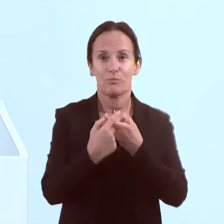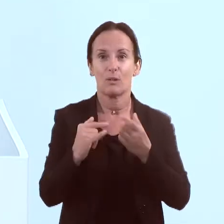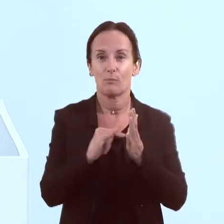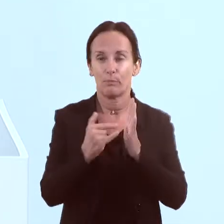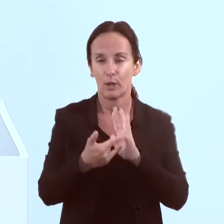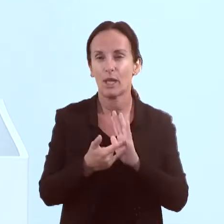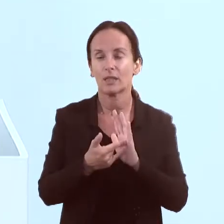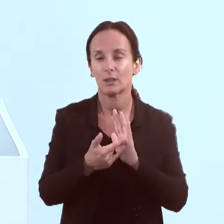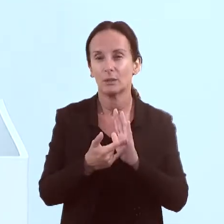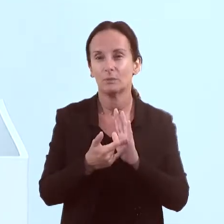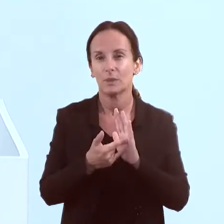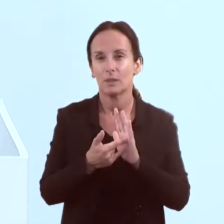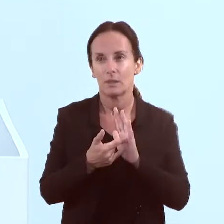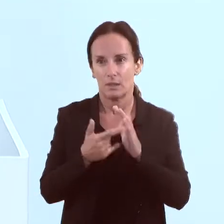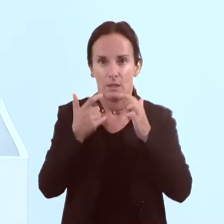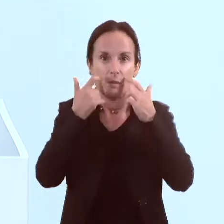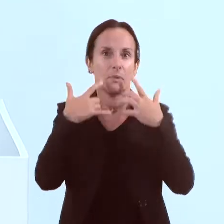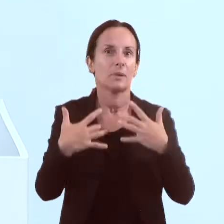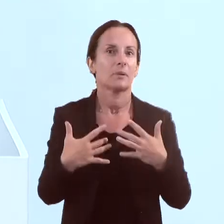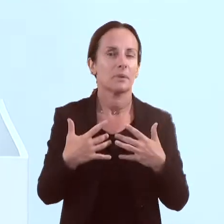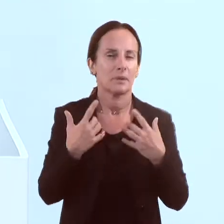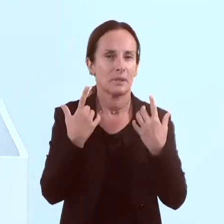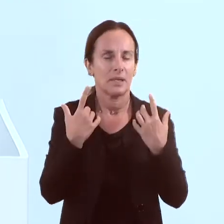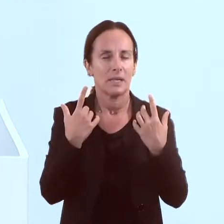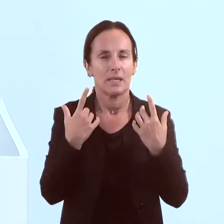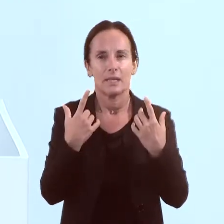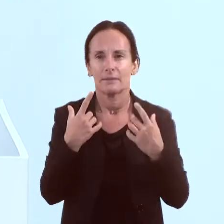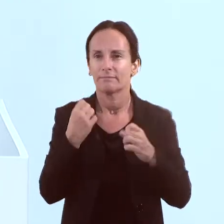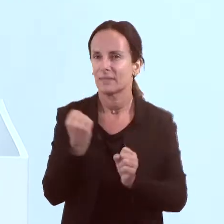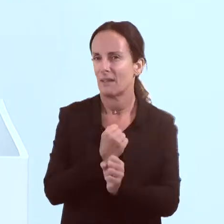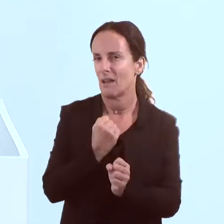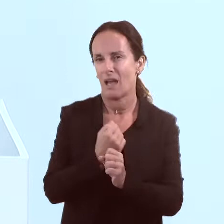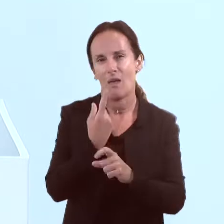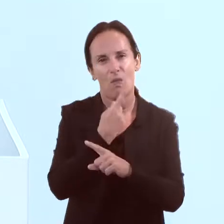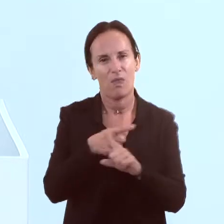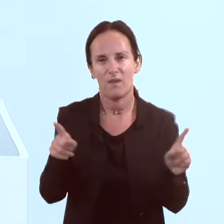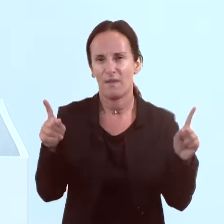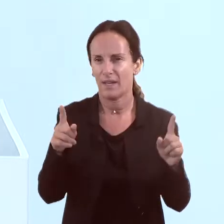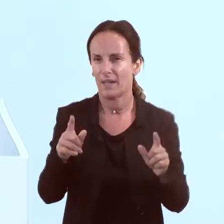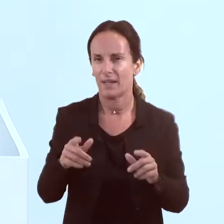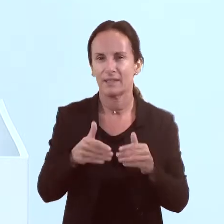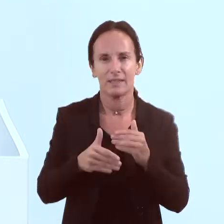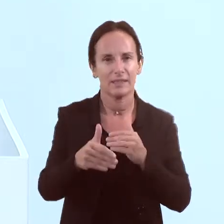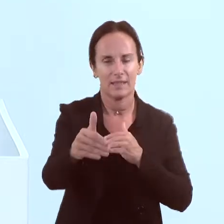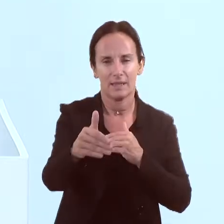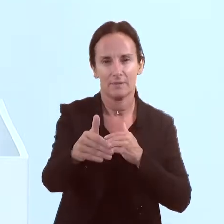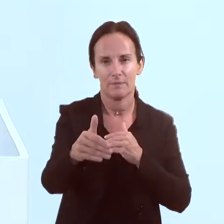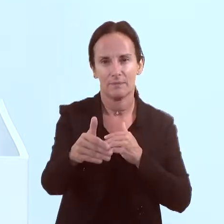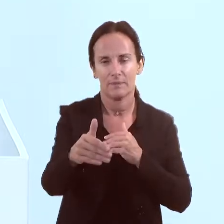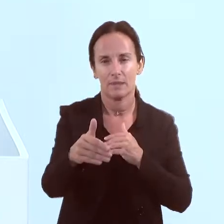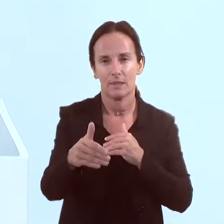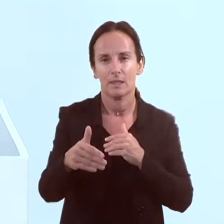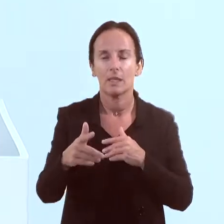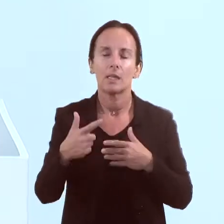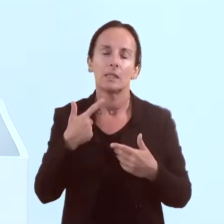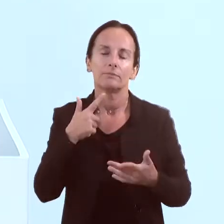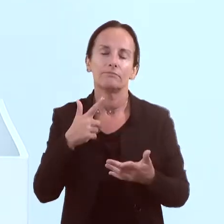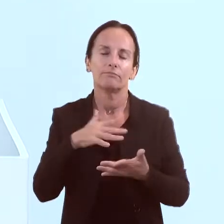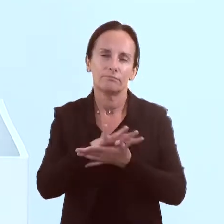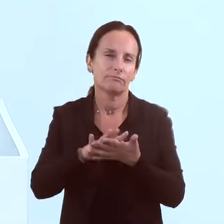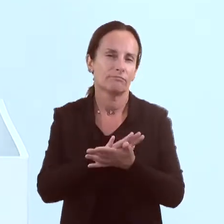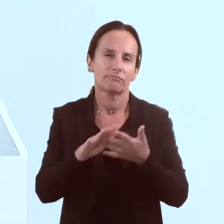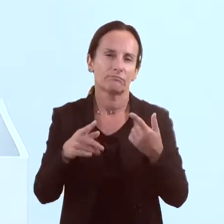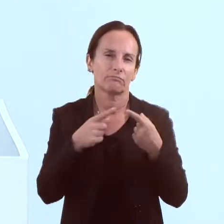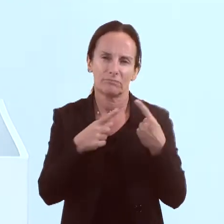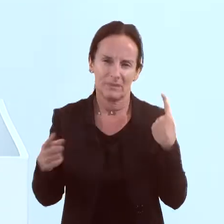proyecto en la necesidad de trabajar desde otros enfoques diferentes. En ese sentido, y por no liarnos mucho, y tampoco quiero entrar en un nivel